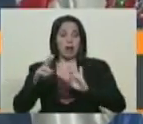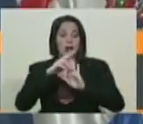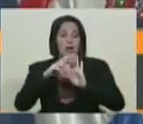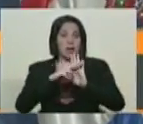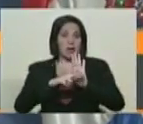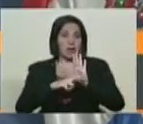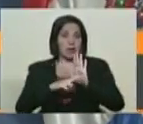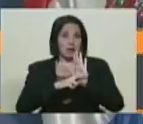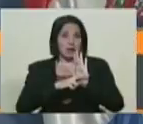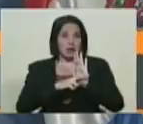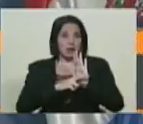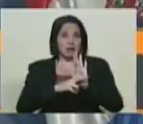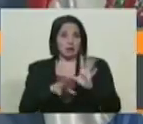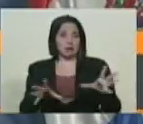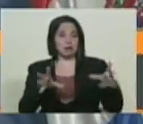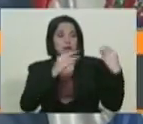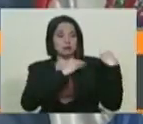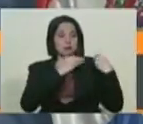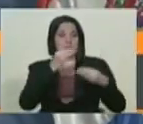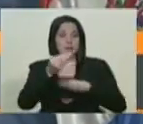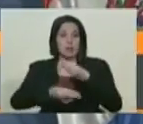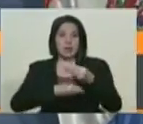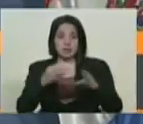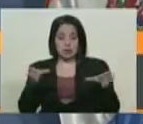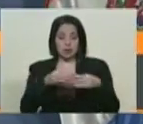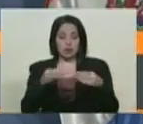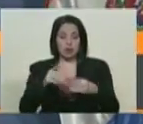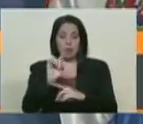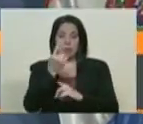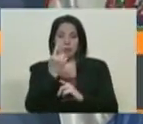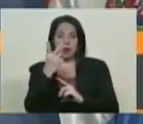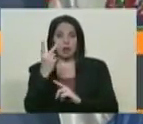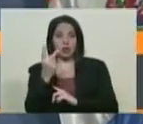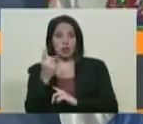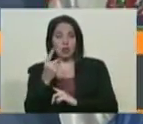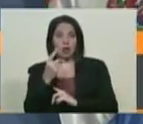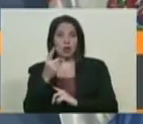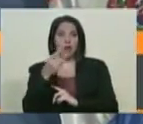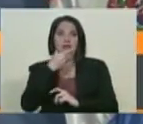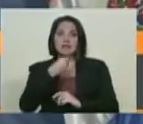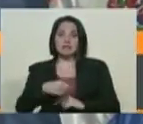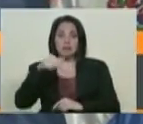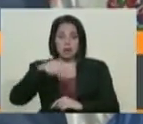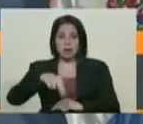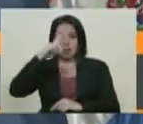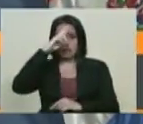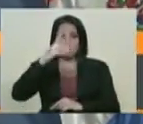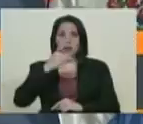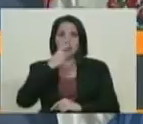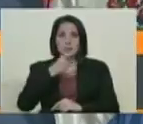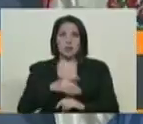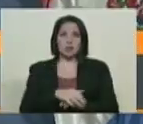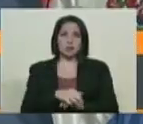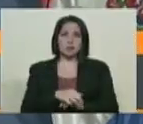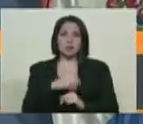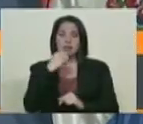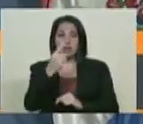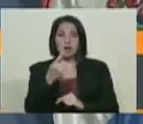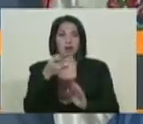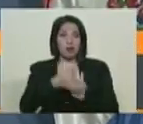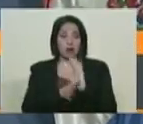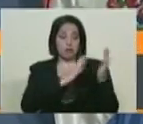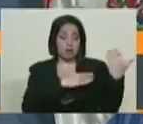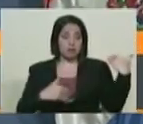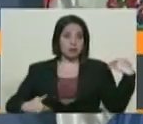a regir esta reunión del día 1 y 2 de diciembre aquí en República Dominicana, y como dijimos, estará presidida